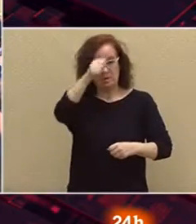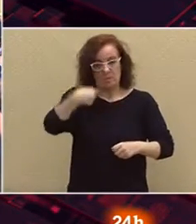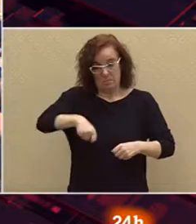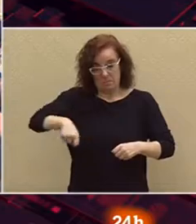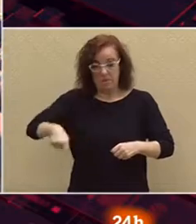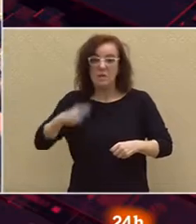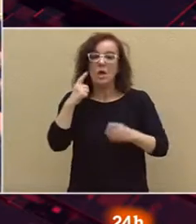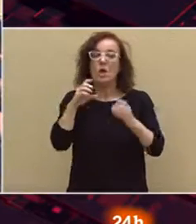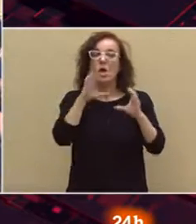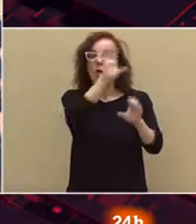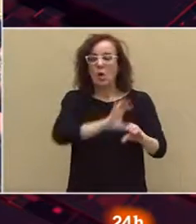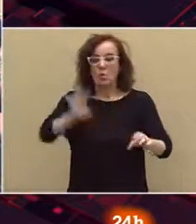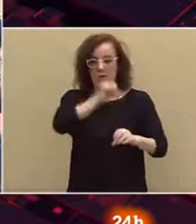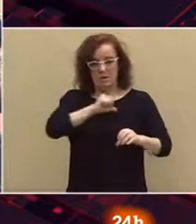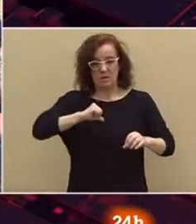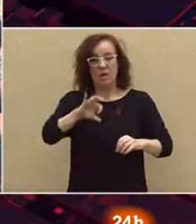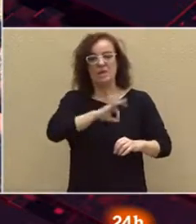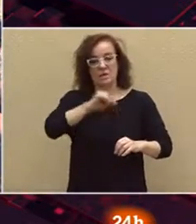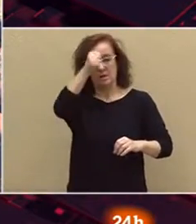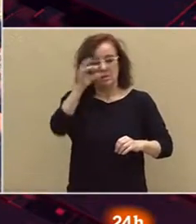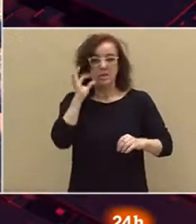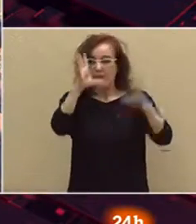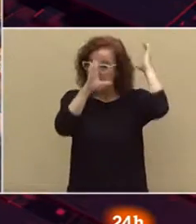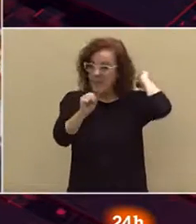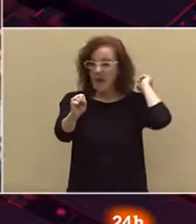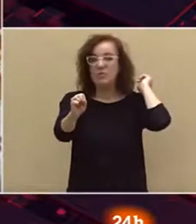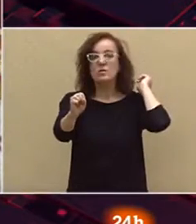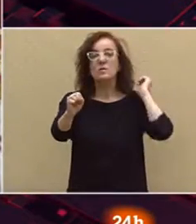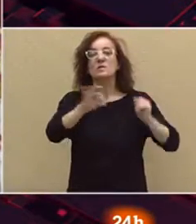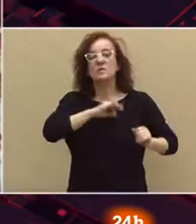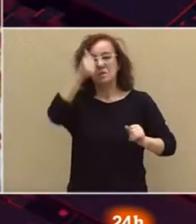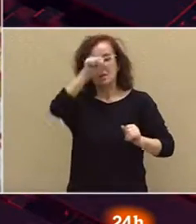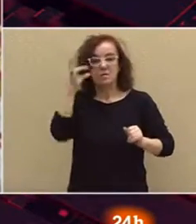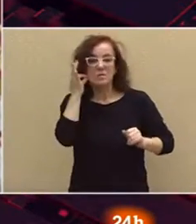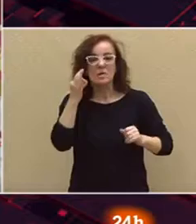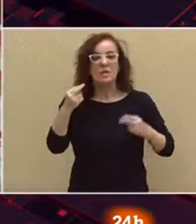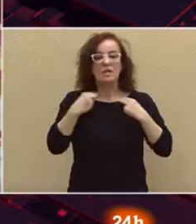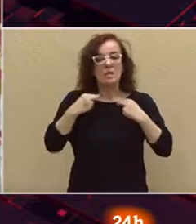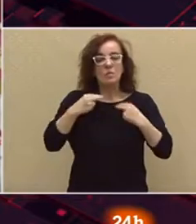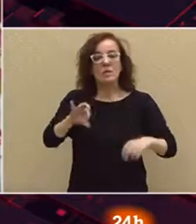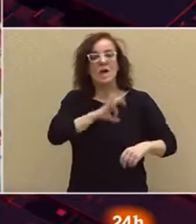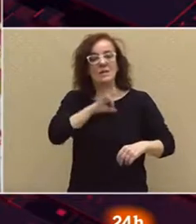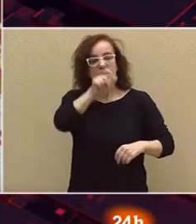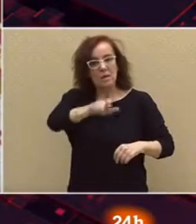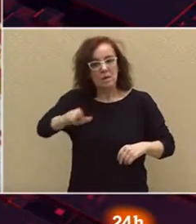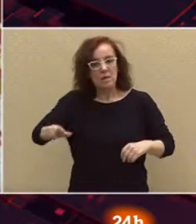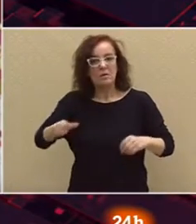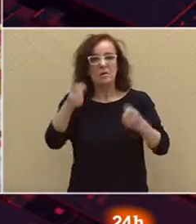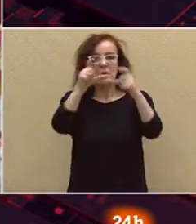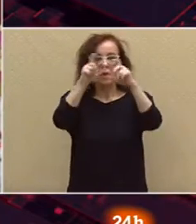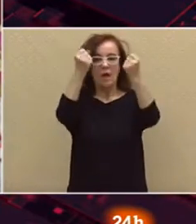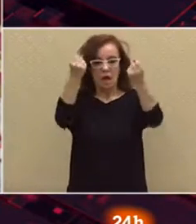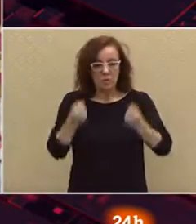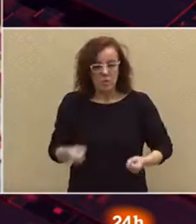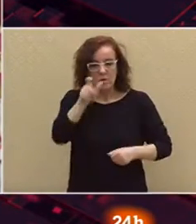autónomas, señoras y señores embajadores, señoras y señores diputados y senadores, autoridades, señoras y